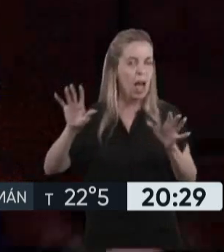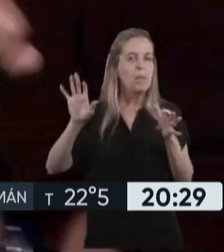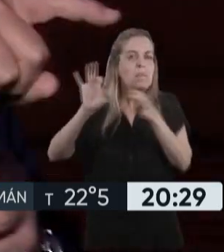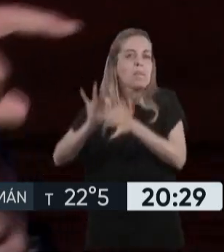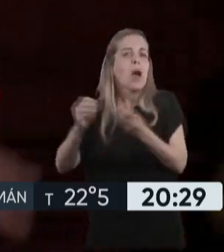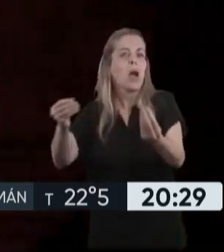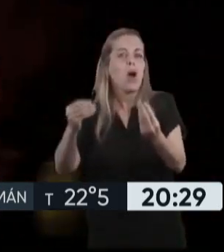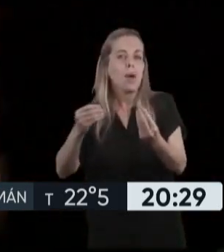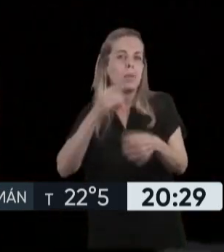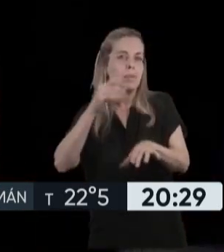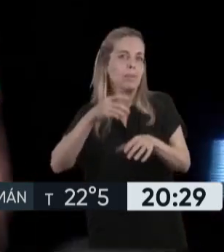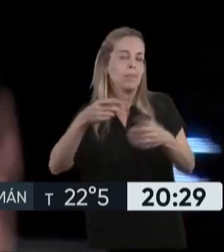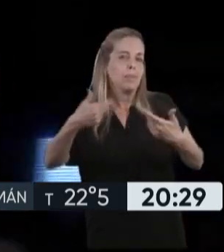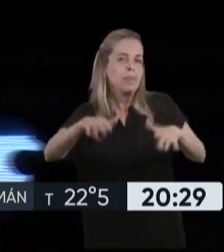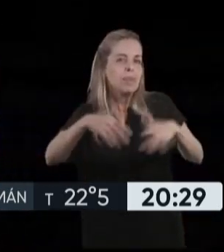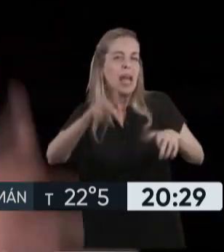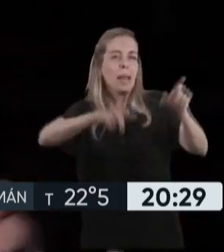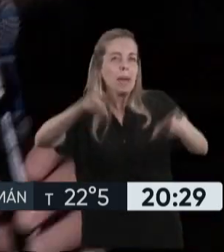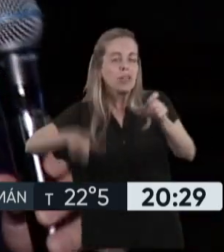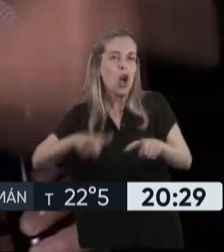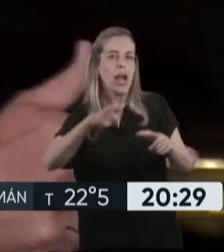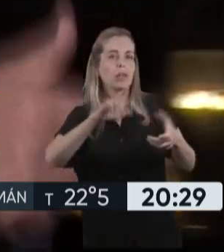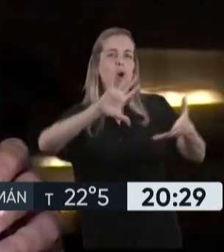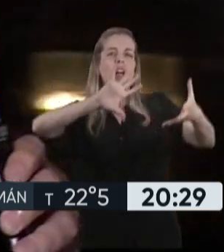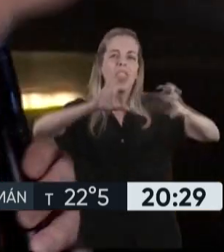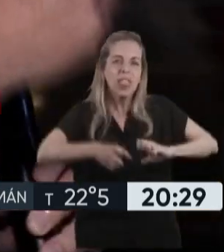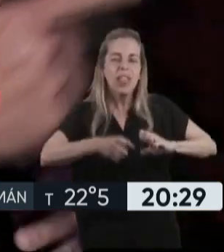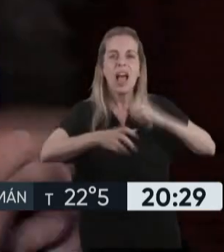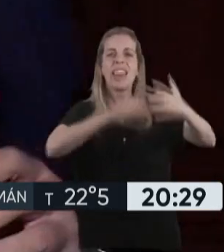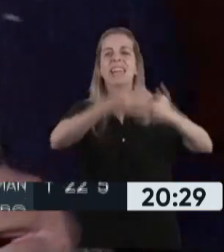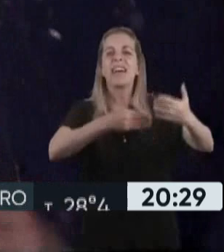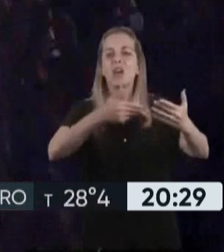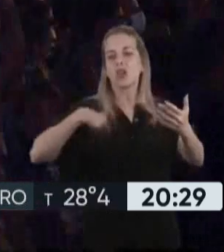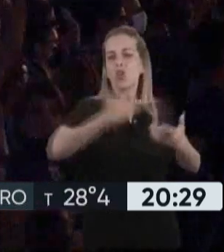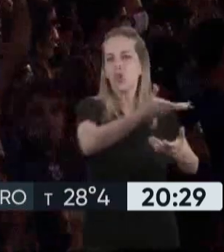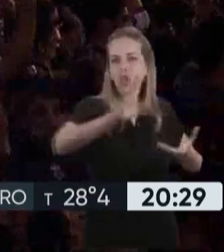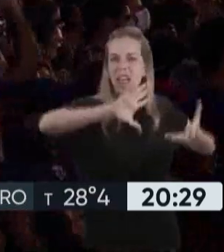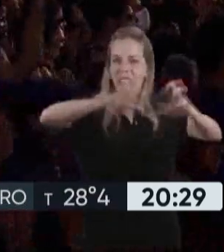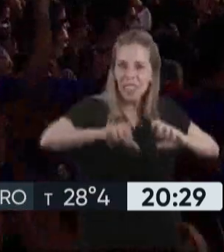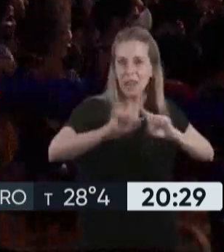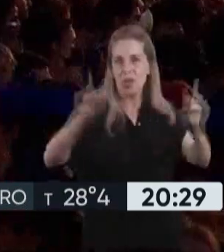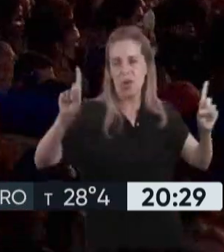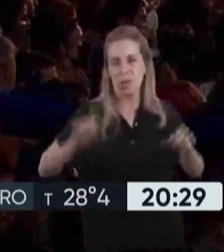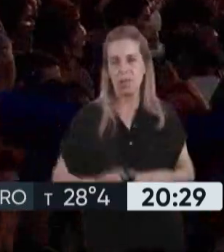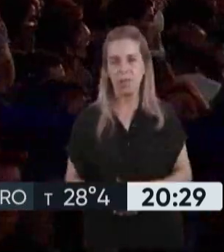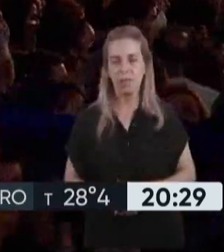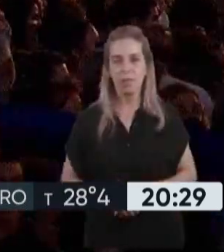en compromiso el crecimiento, el desarrollo social en la Argentina.